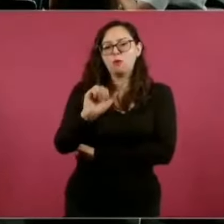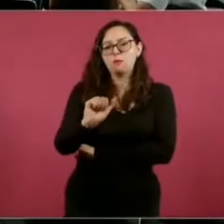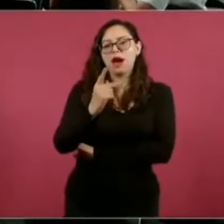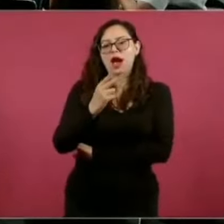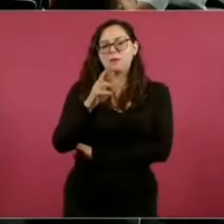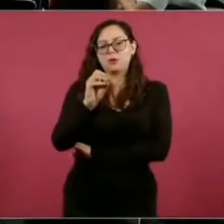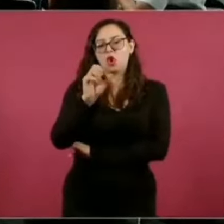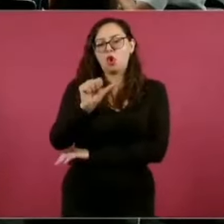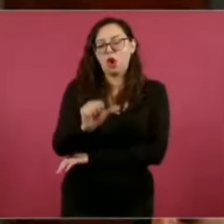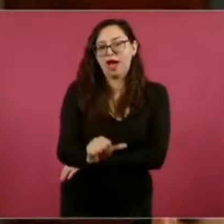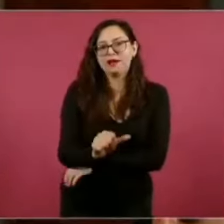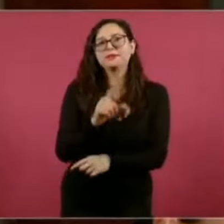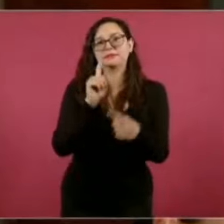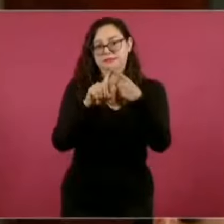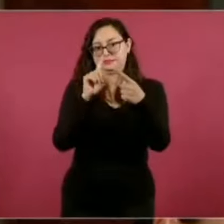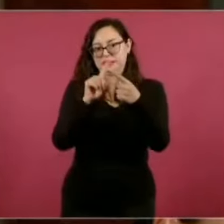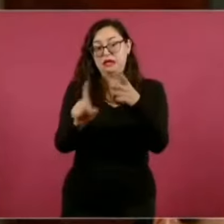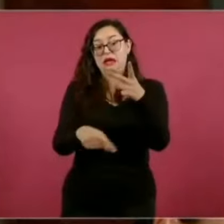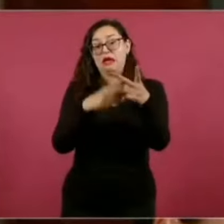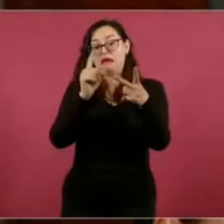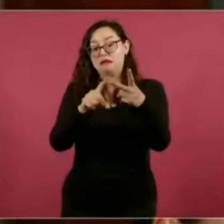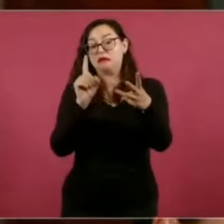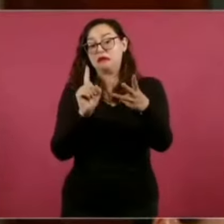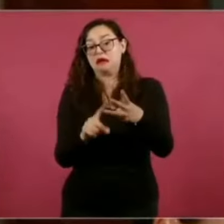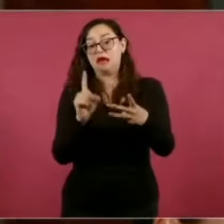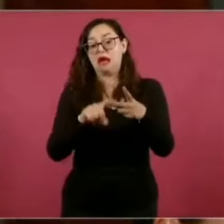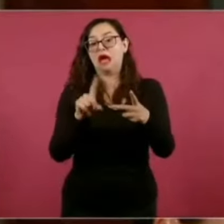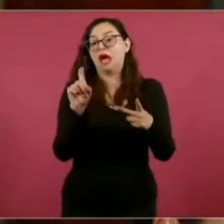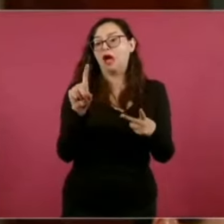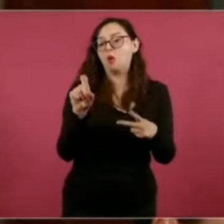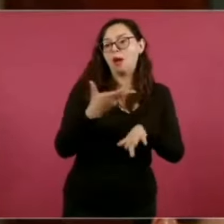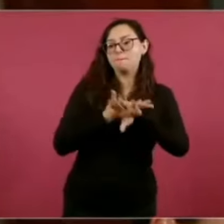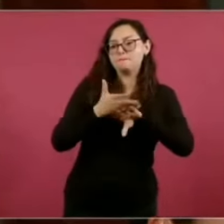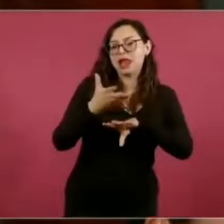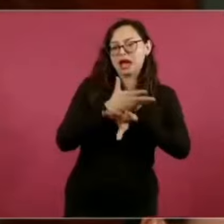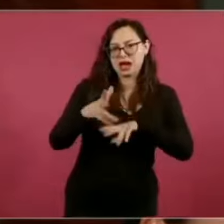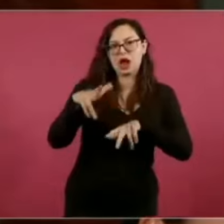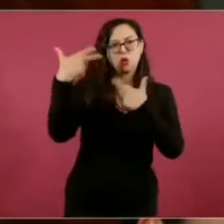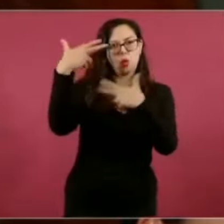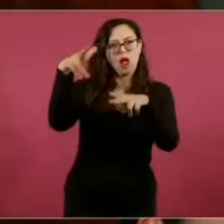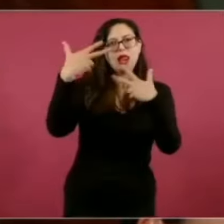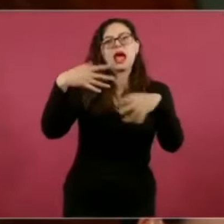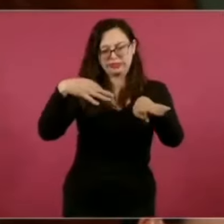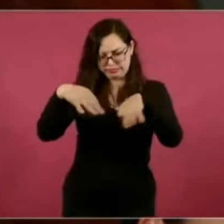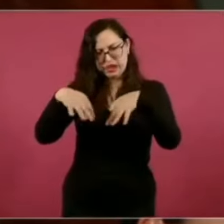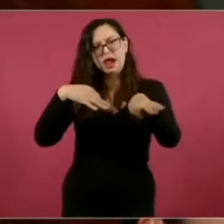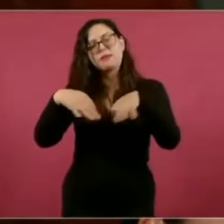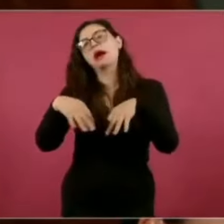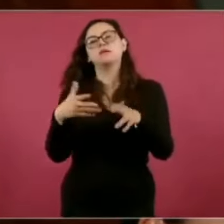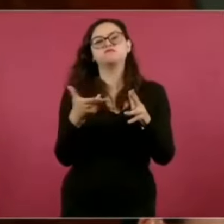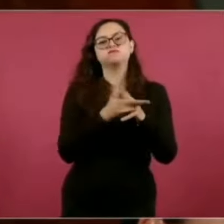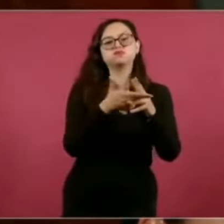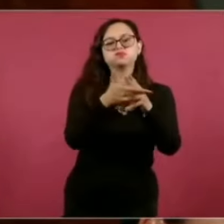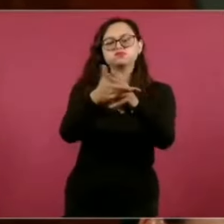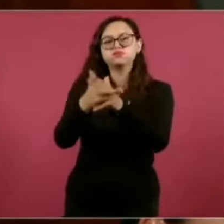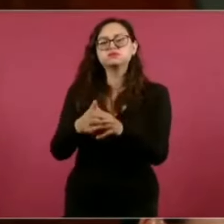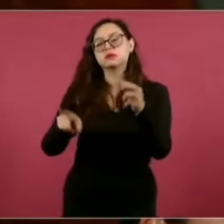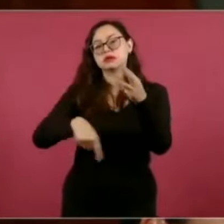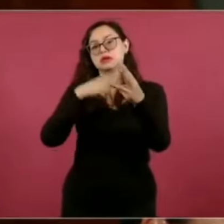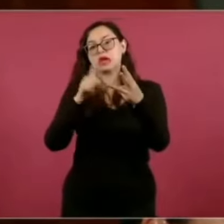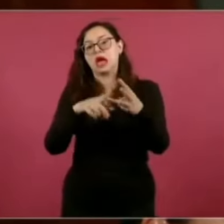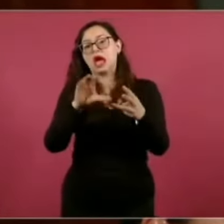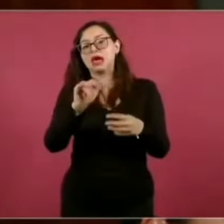su sexenio, la de Aguas Blancas y la de Acteal. Habría que agregar también las masacres del Charco y el Bosque,